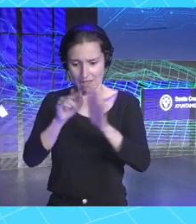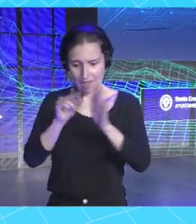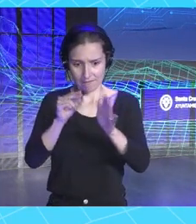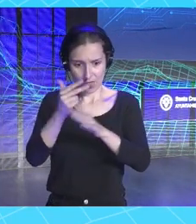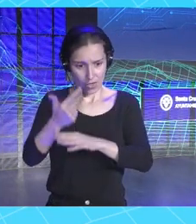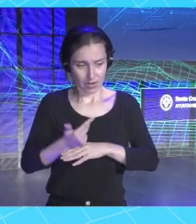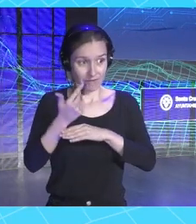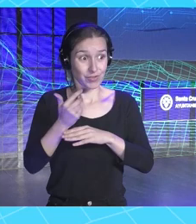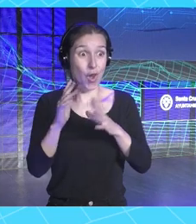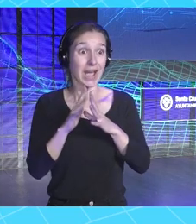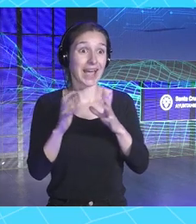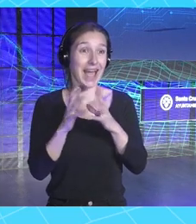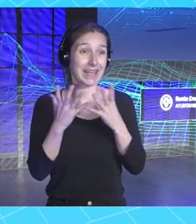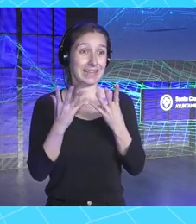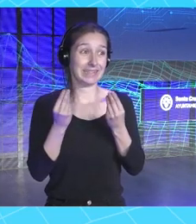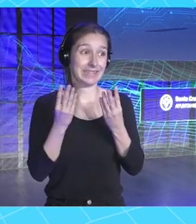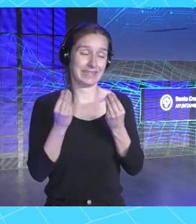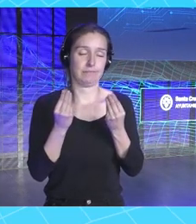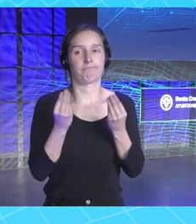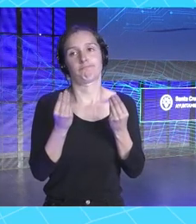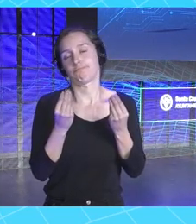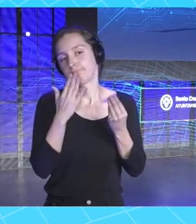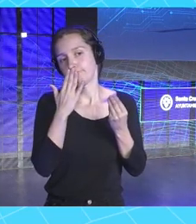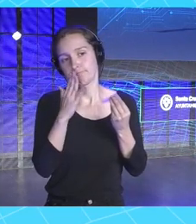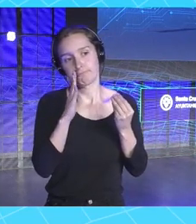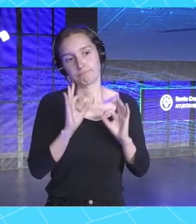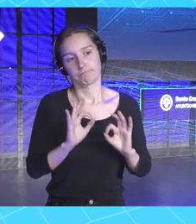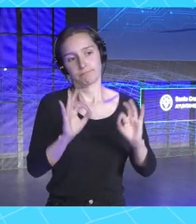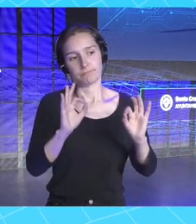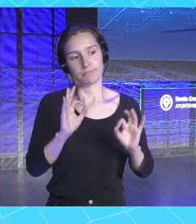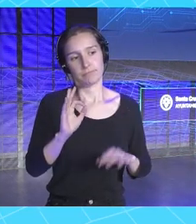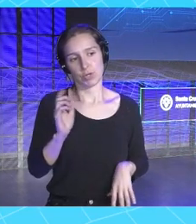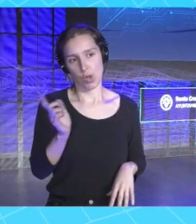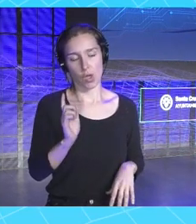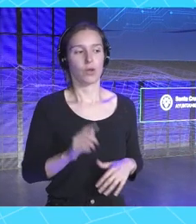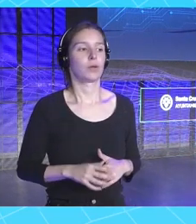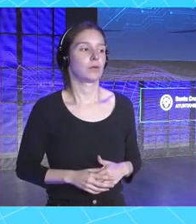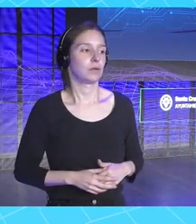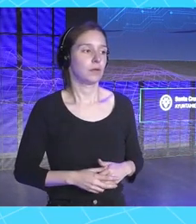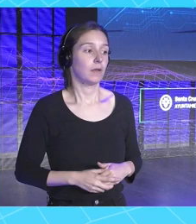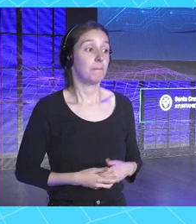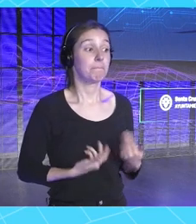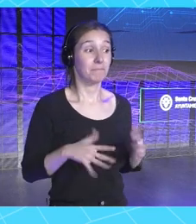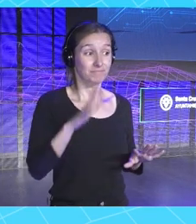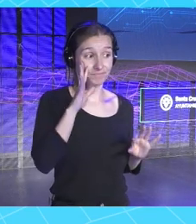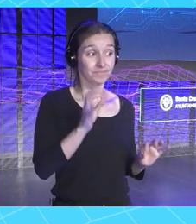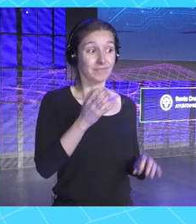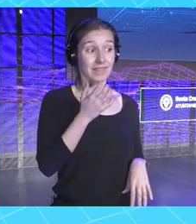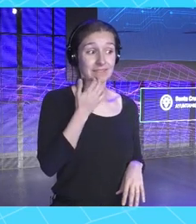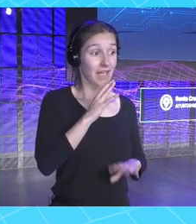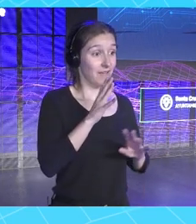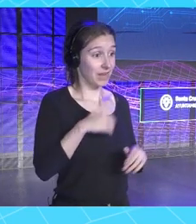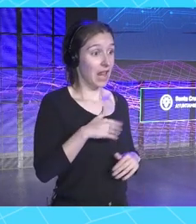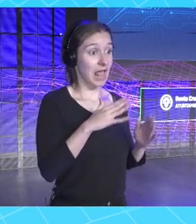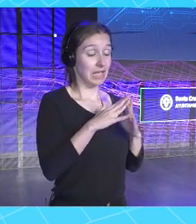lo que es ganas ganas No no es especialmente la definición pero creo que si llegáis